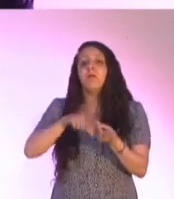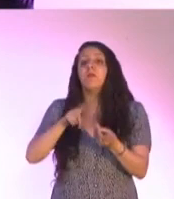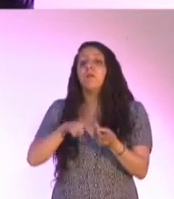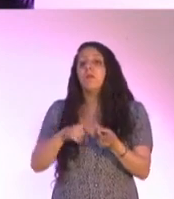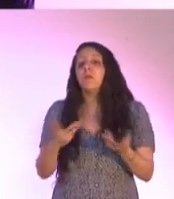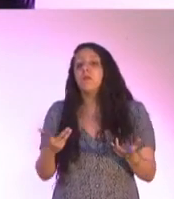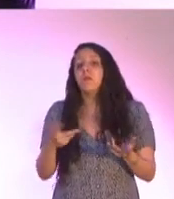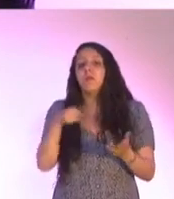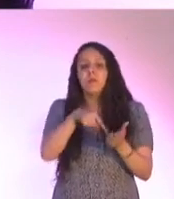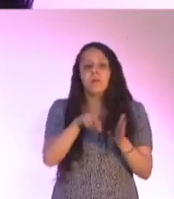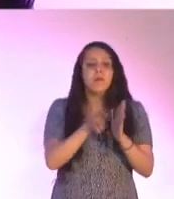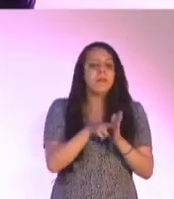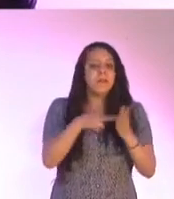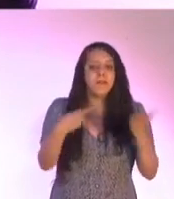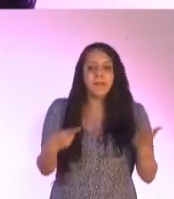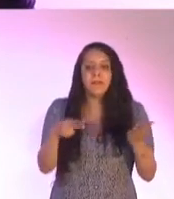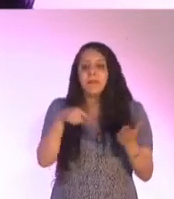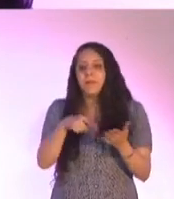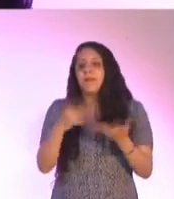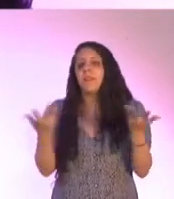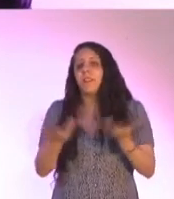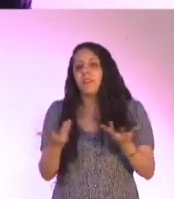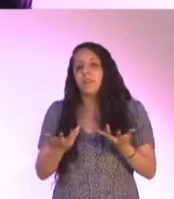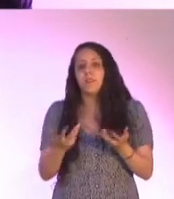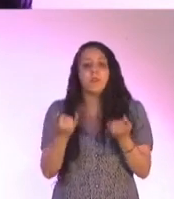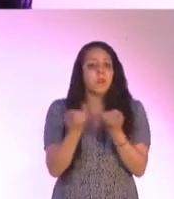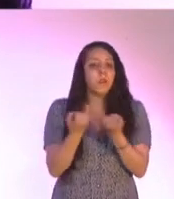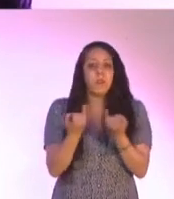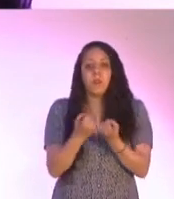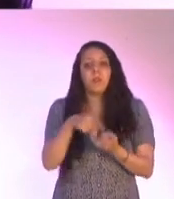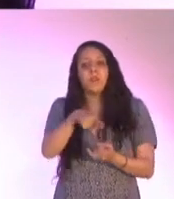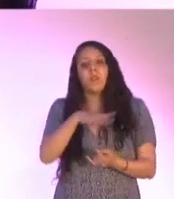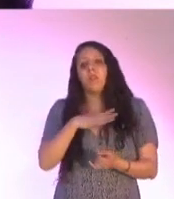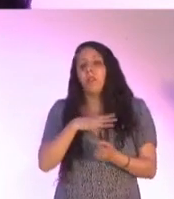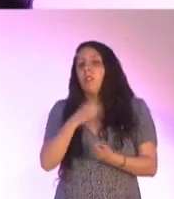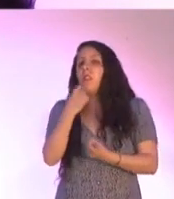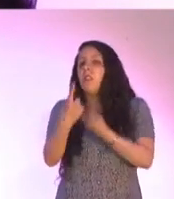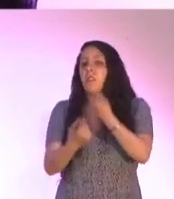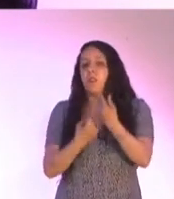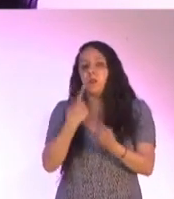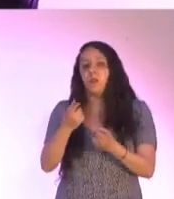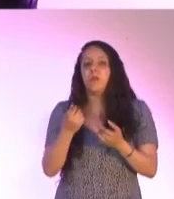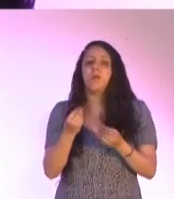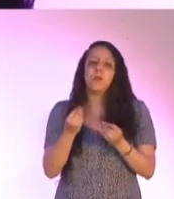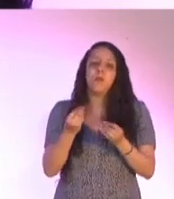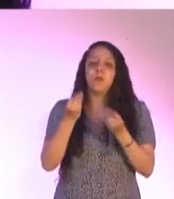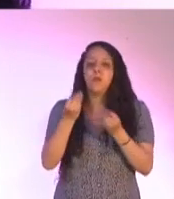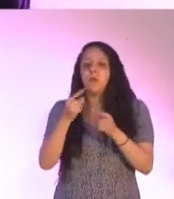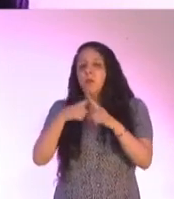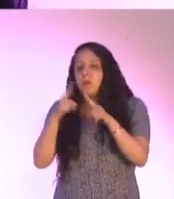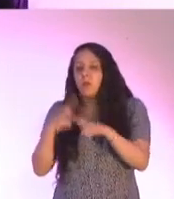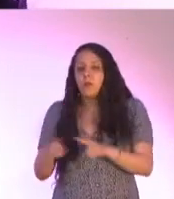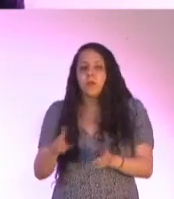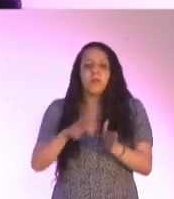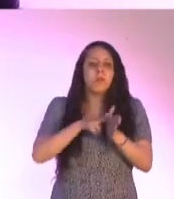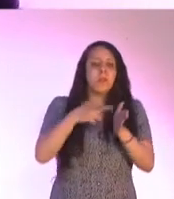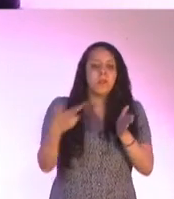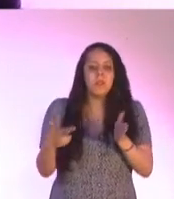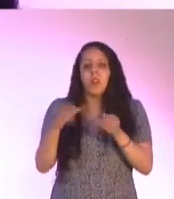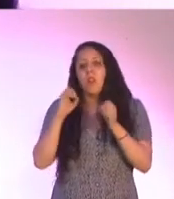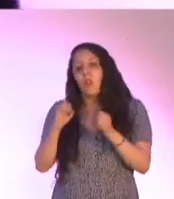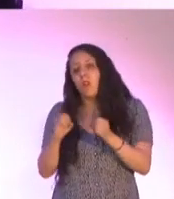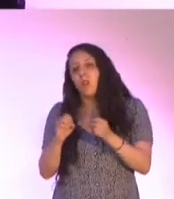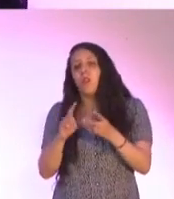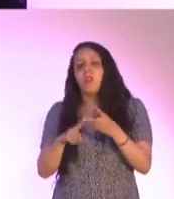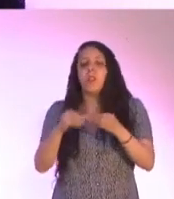revistas debería ser eso el ulises de joyce así pasó salieron muchos pedazos en revistas del finnegans wake ni se diga y